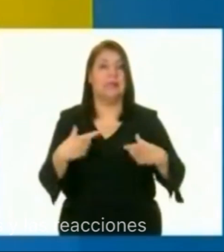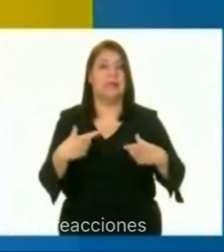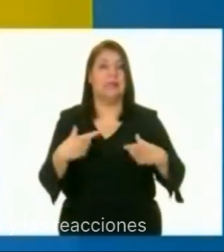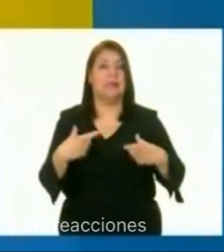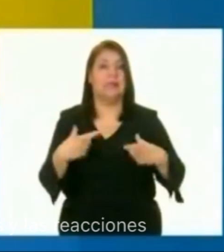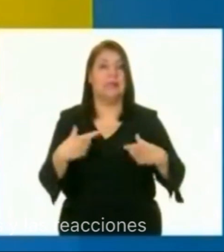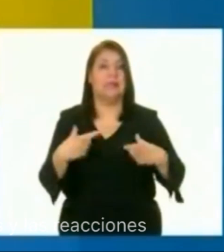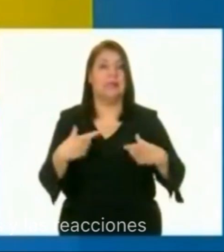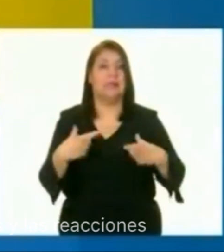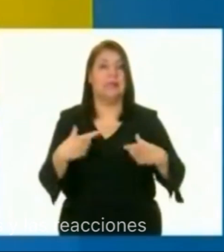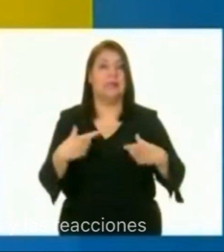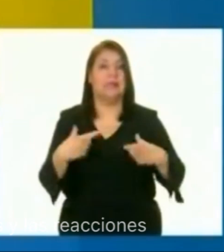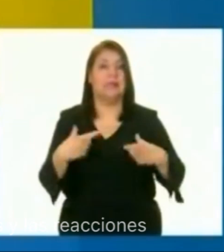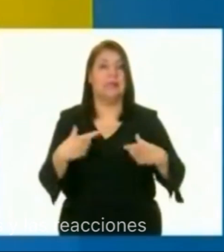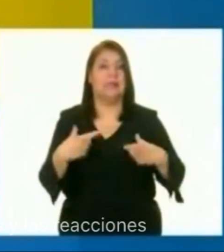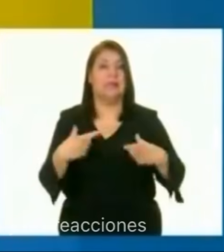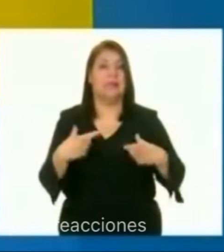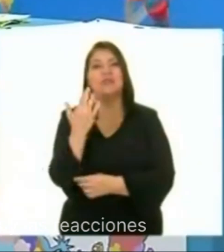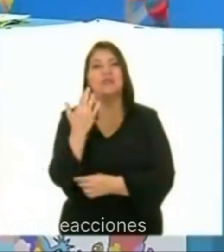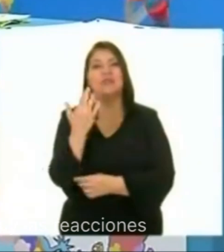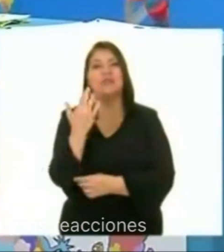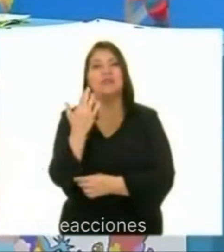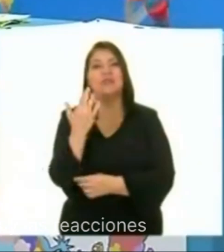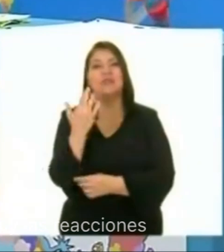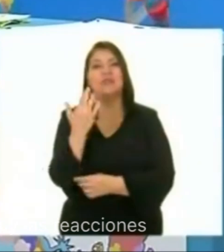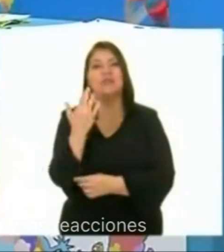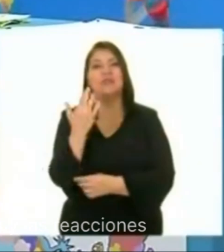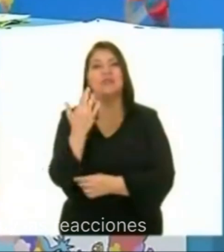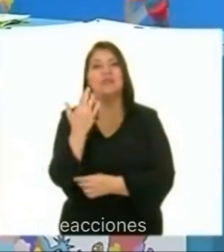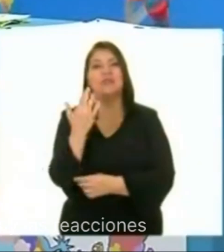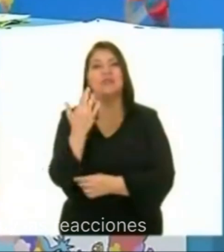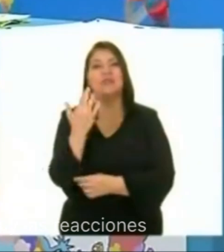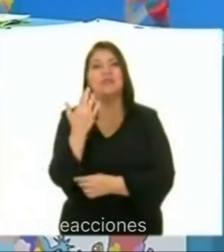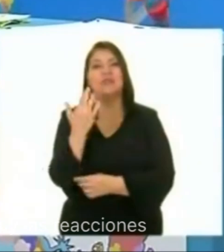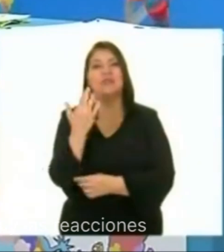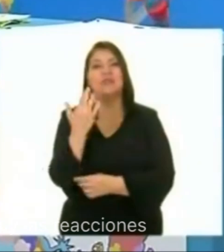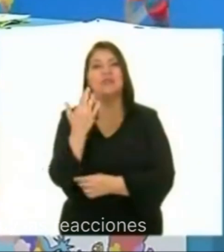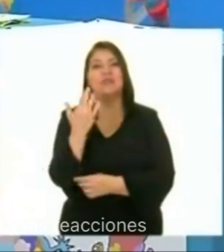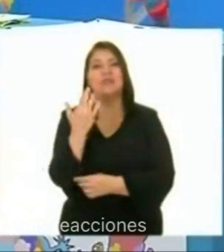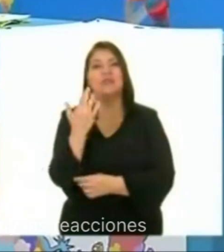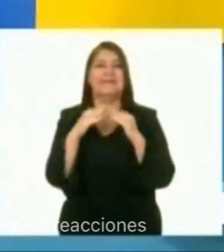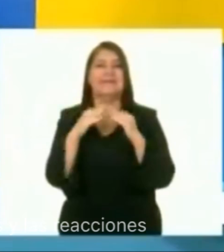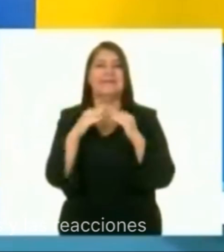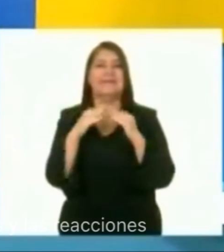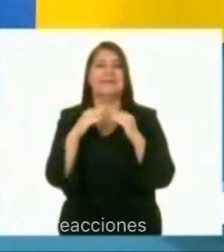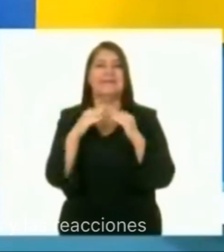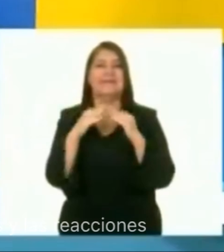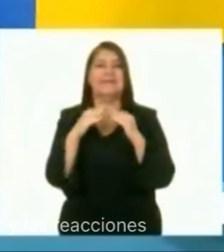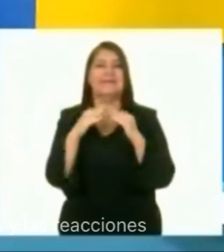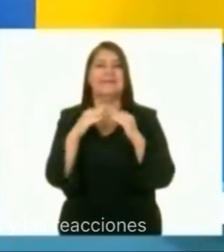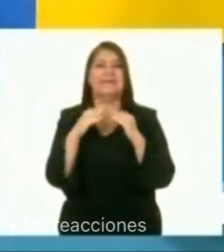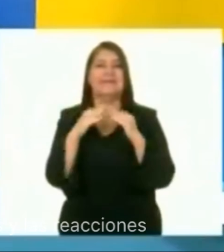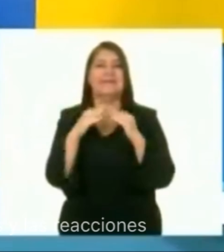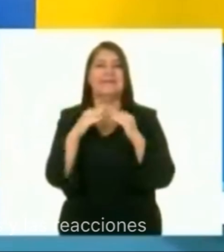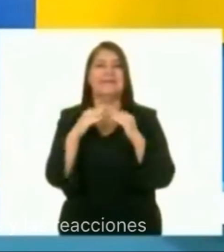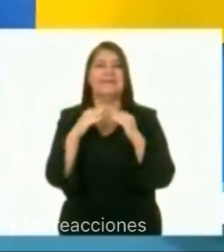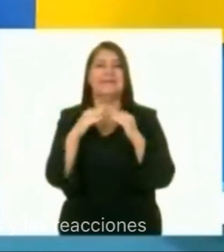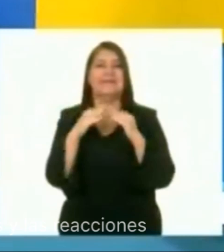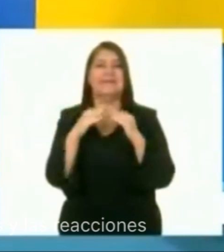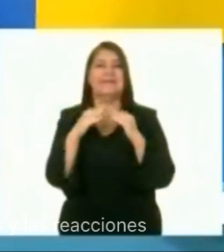tocará una mayor porción de gelatina vamos al desafío de la página 158 dice en el equipo ha